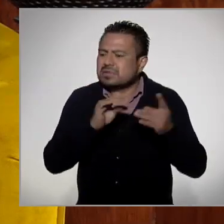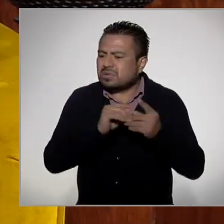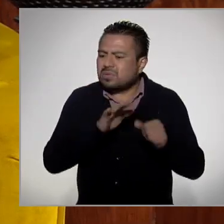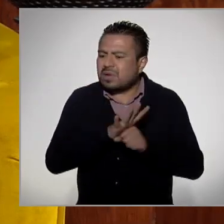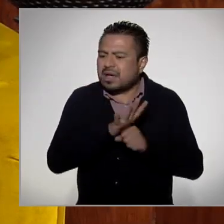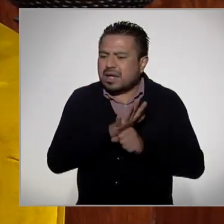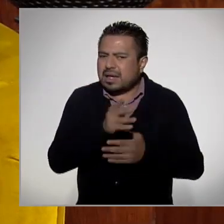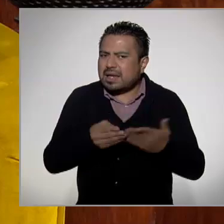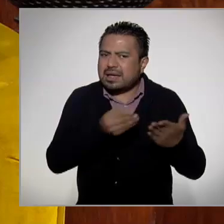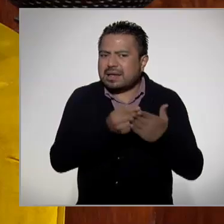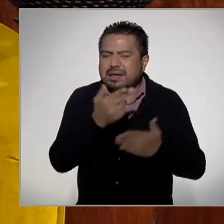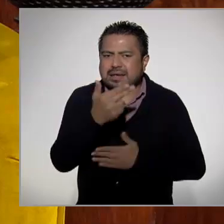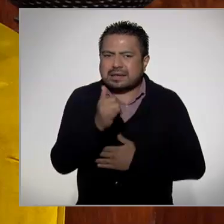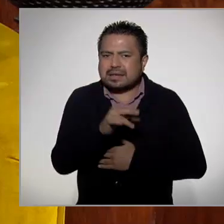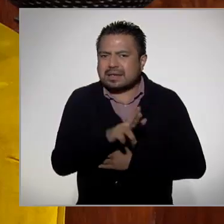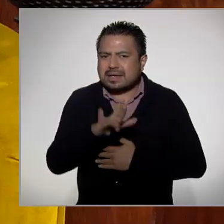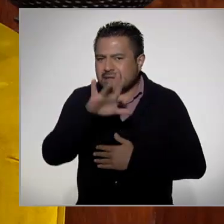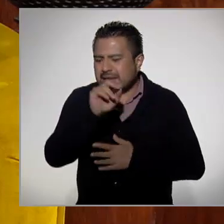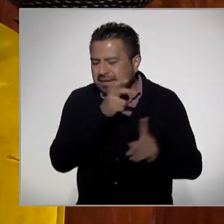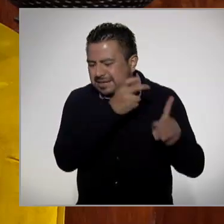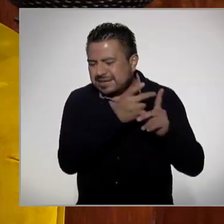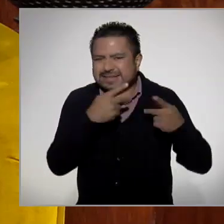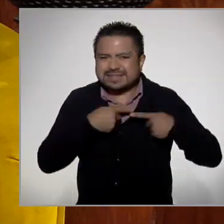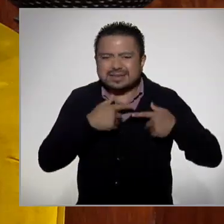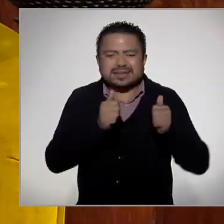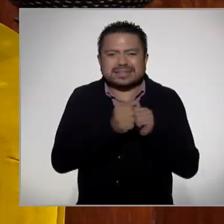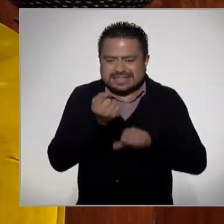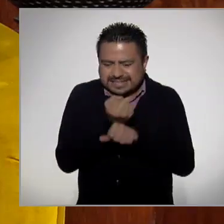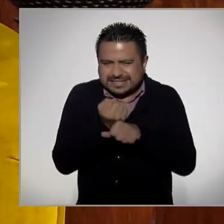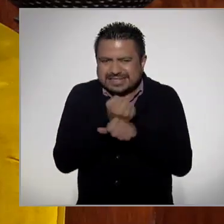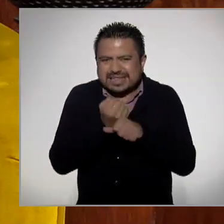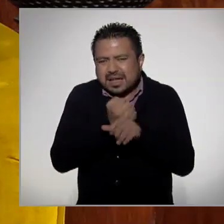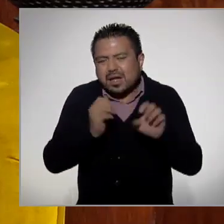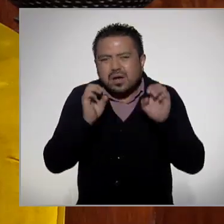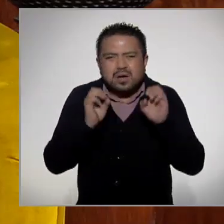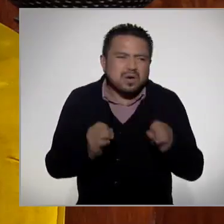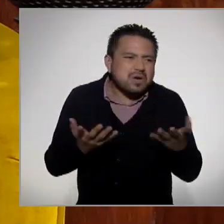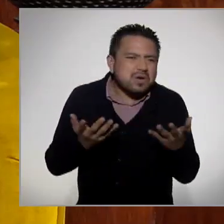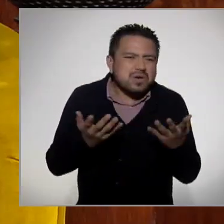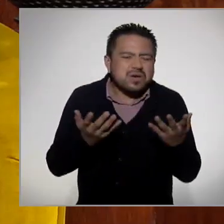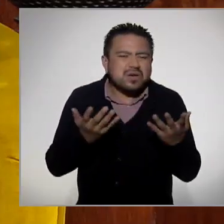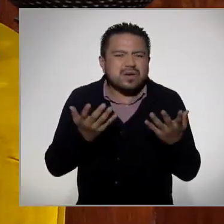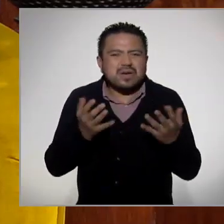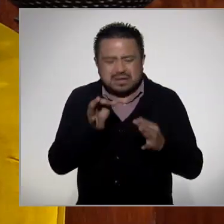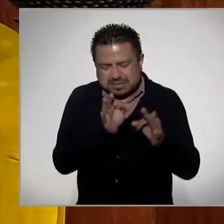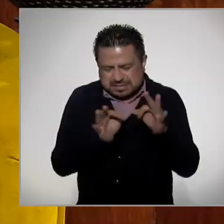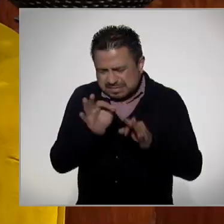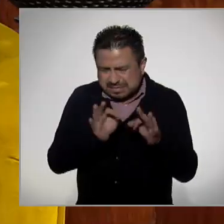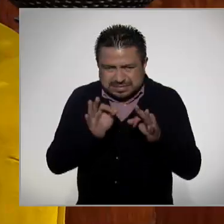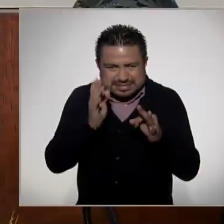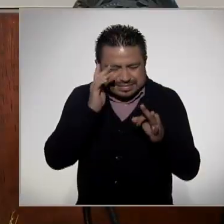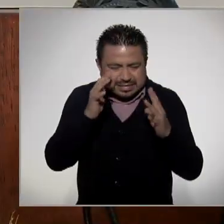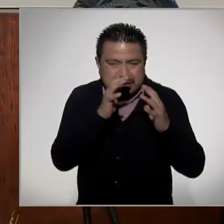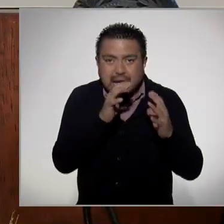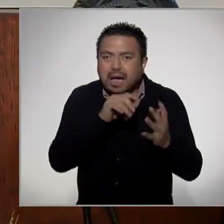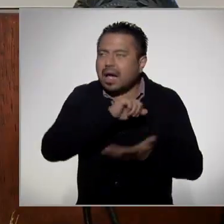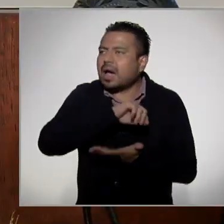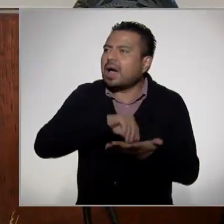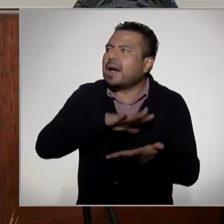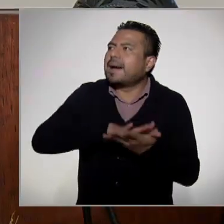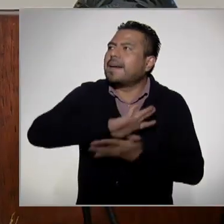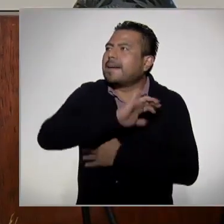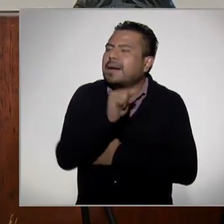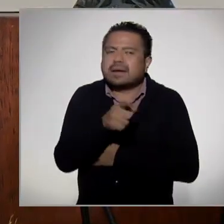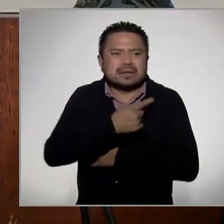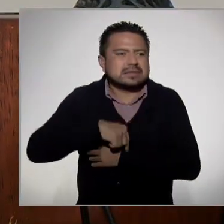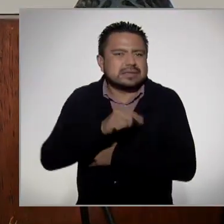depósito de hierro que tiene ese individuo en su sangre o en su en la médula ósea no es decir nosotros guardamos cierto tenemos una